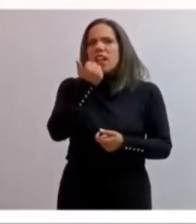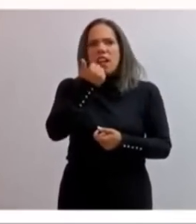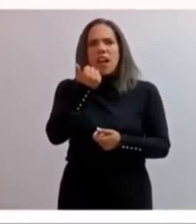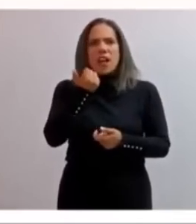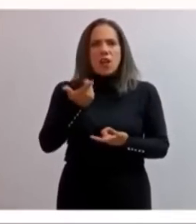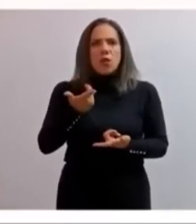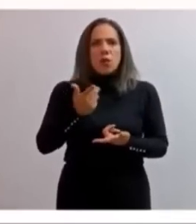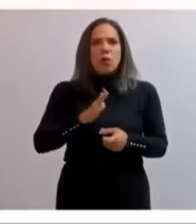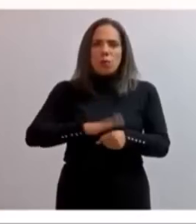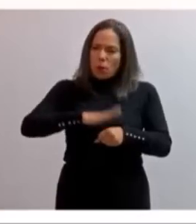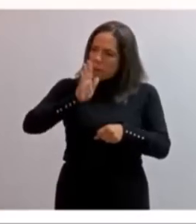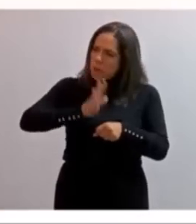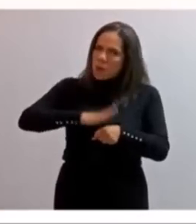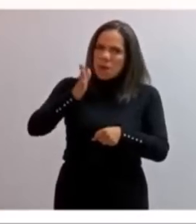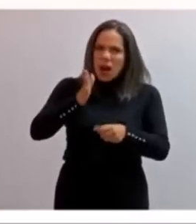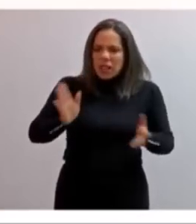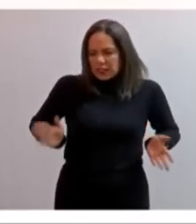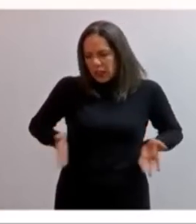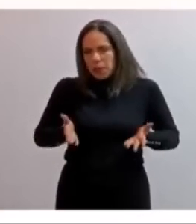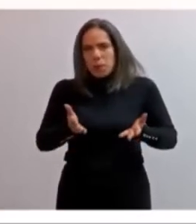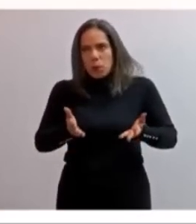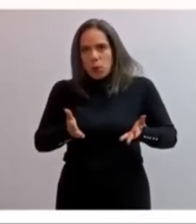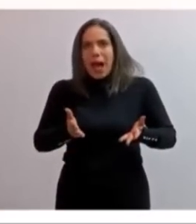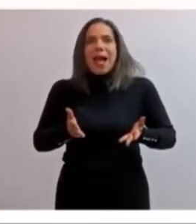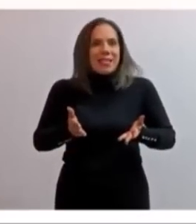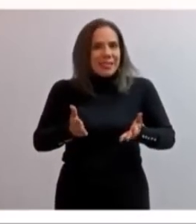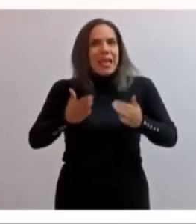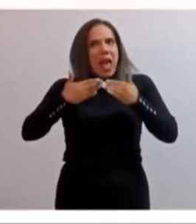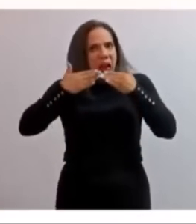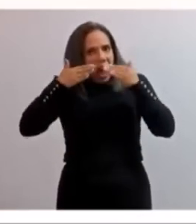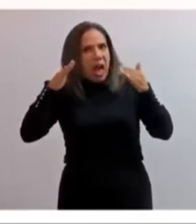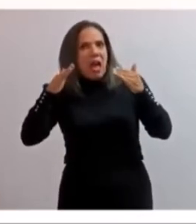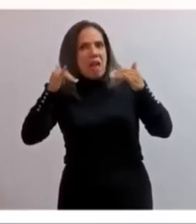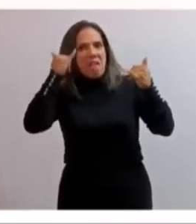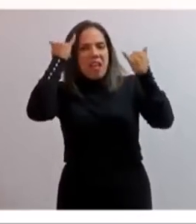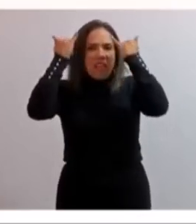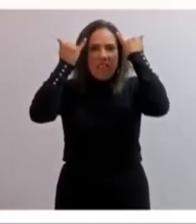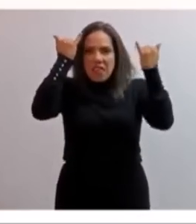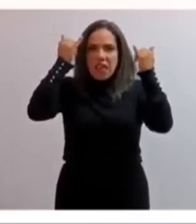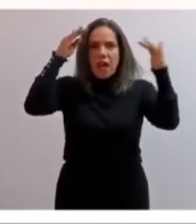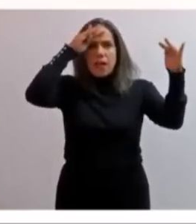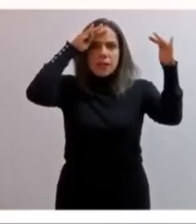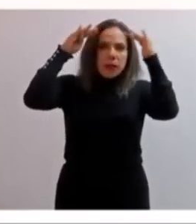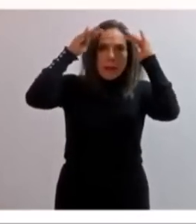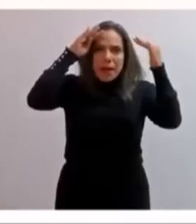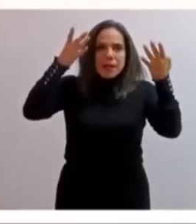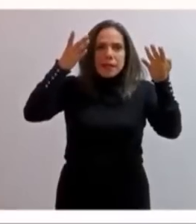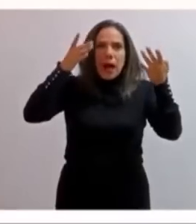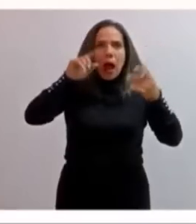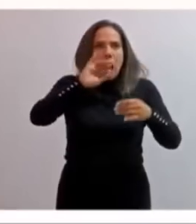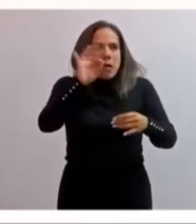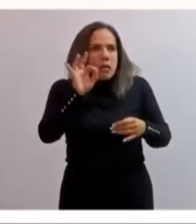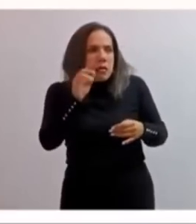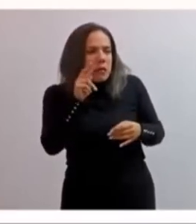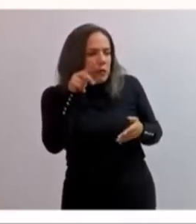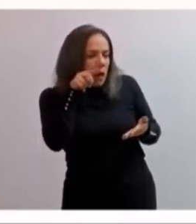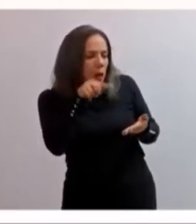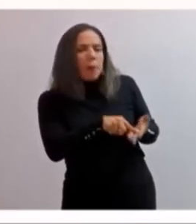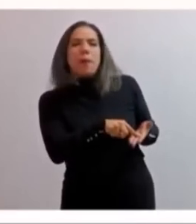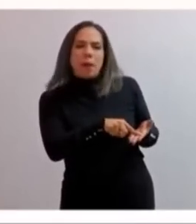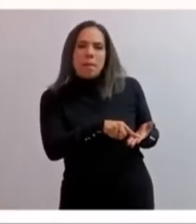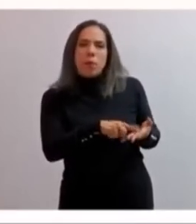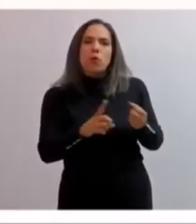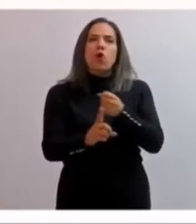nos va a dar pautas de cómo pensamos problemáticas que está